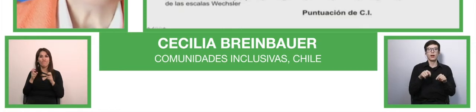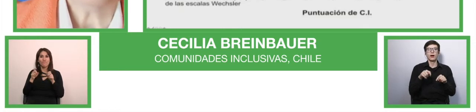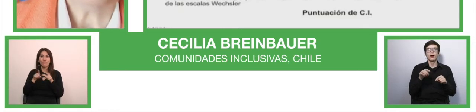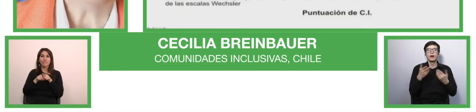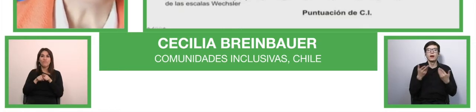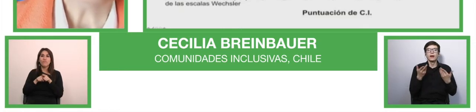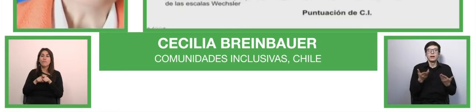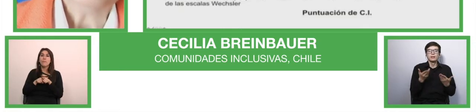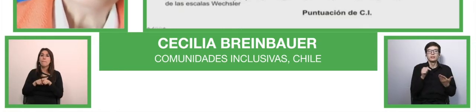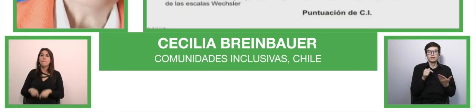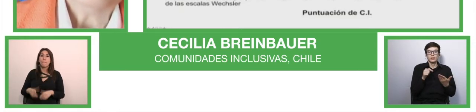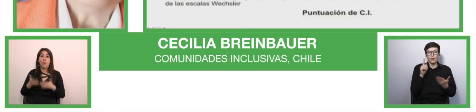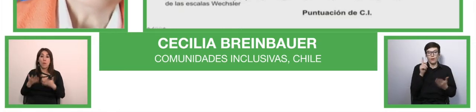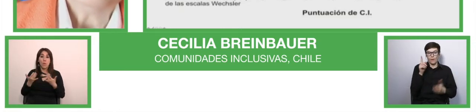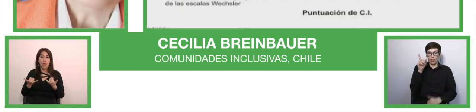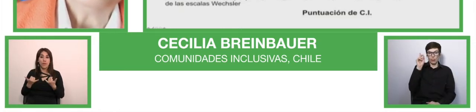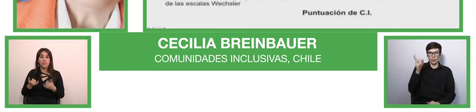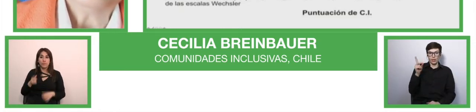discapacidad